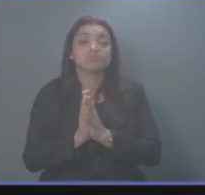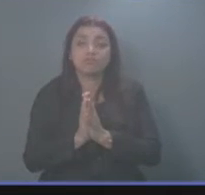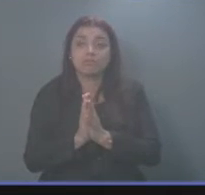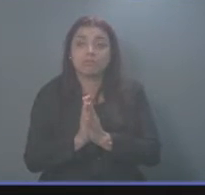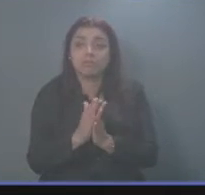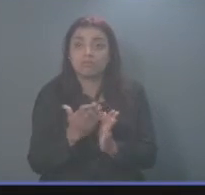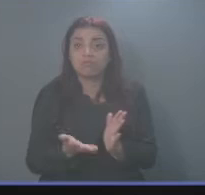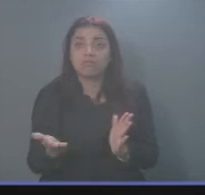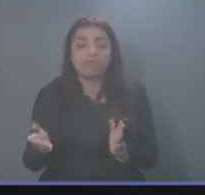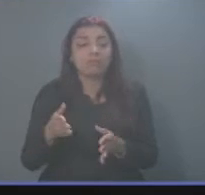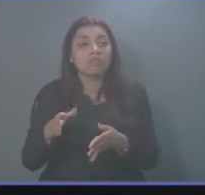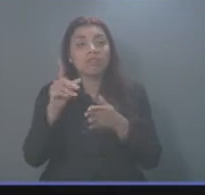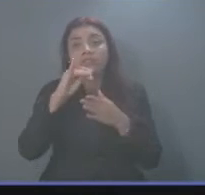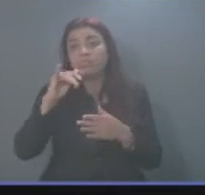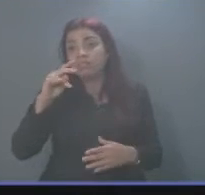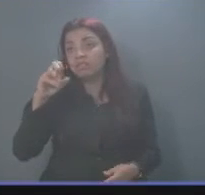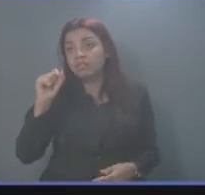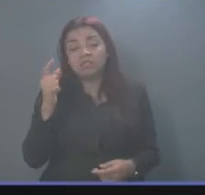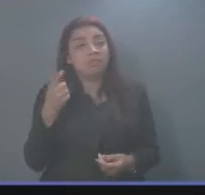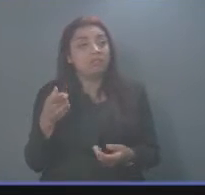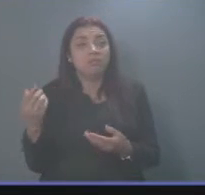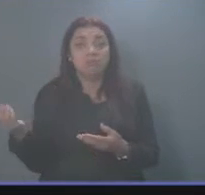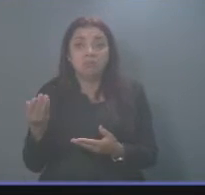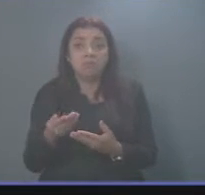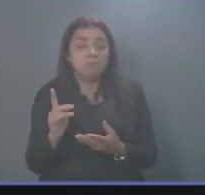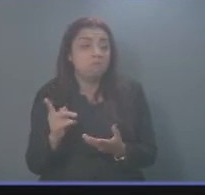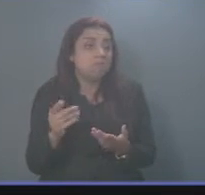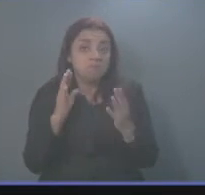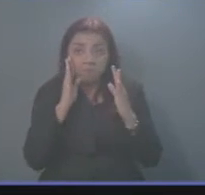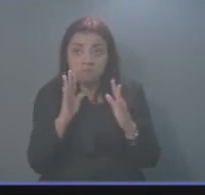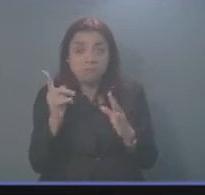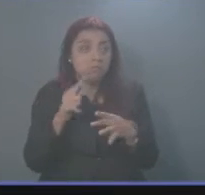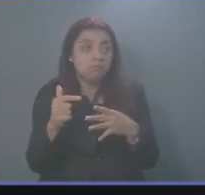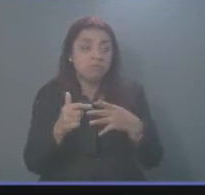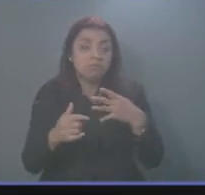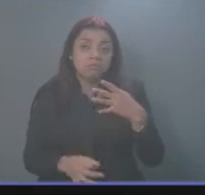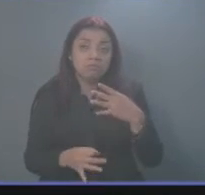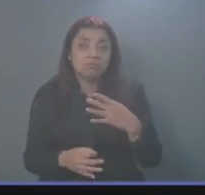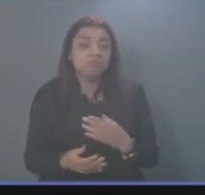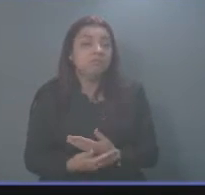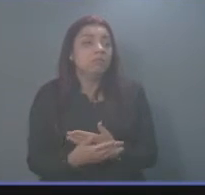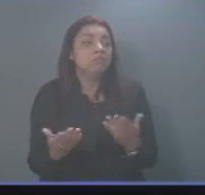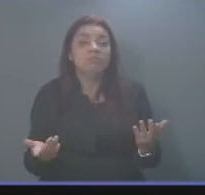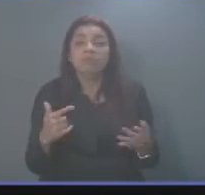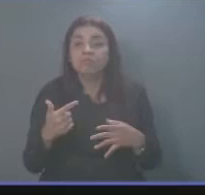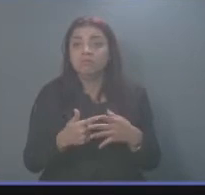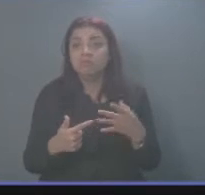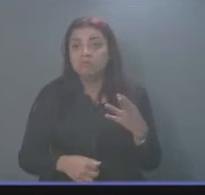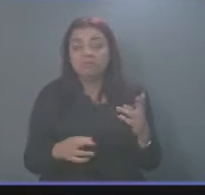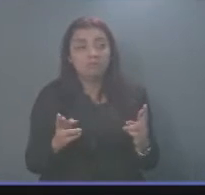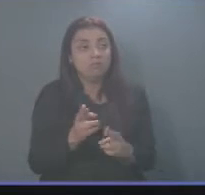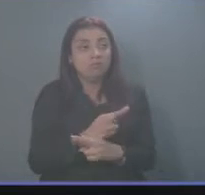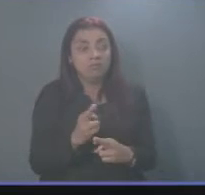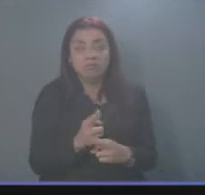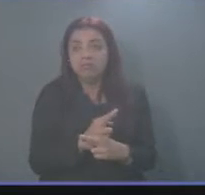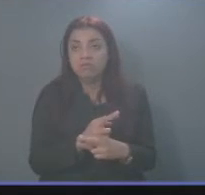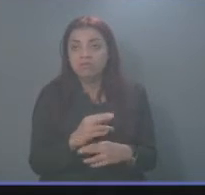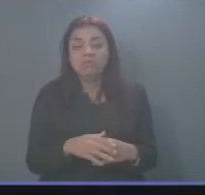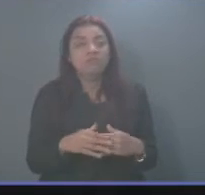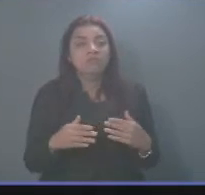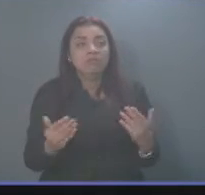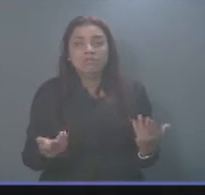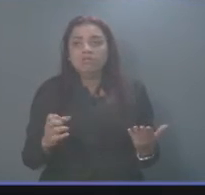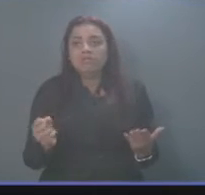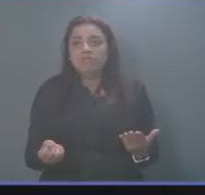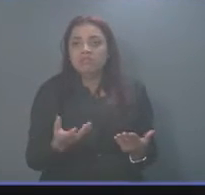implementos deportivos al INDES y no se los daban por eso, porque no era reconocido, era ilegal apoyarlos. Con esta reforma, perdón, con esta nueva ley,